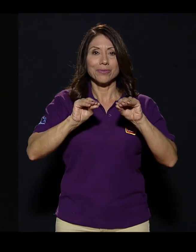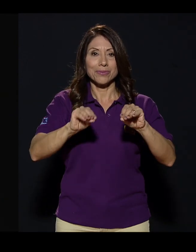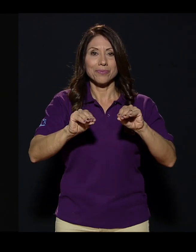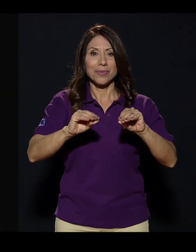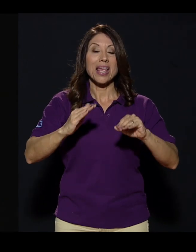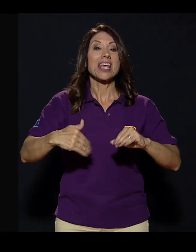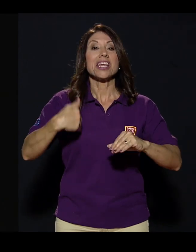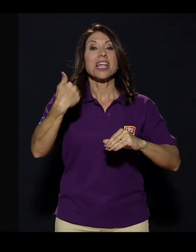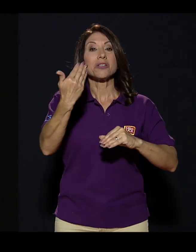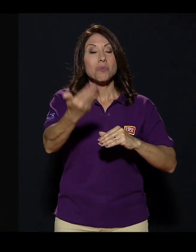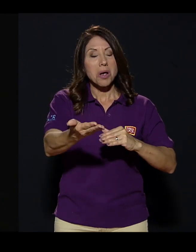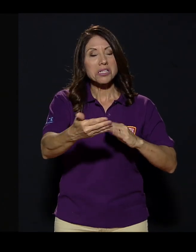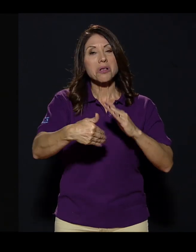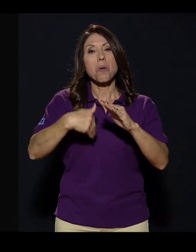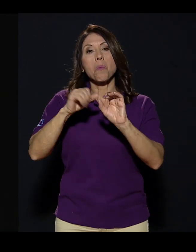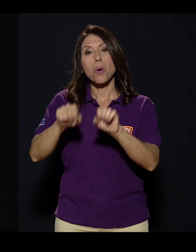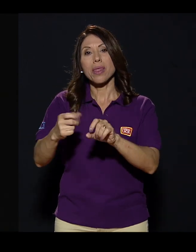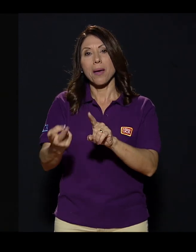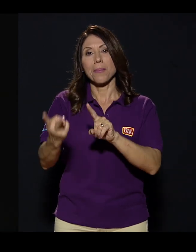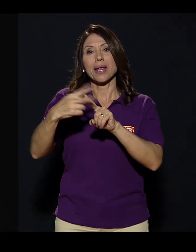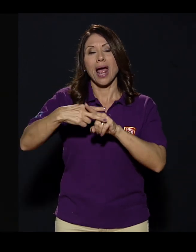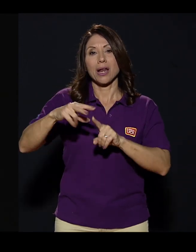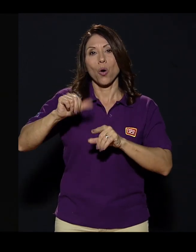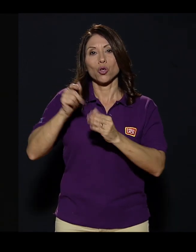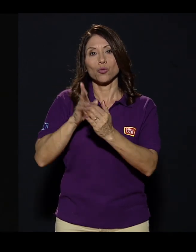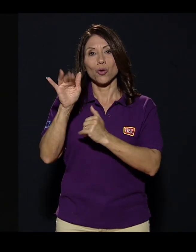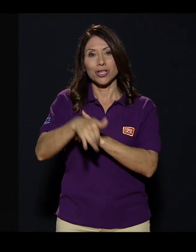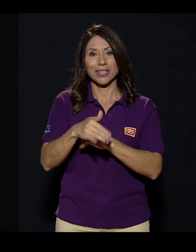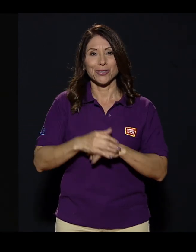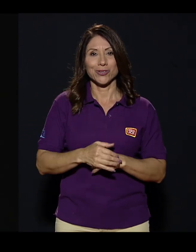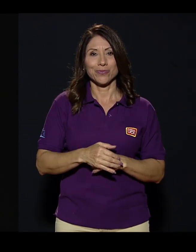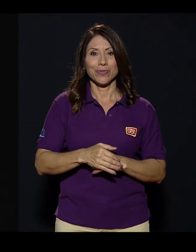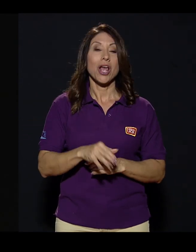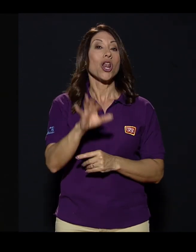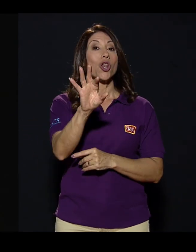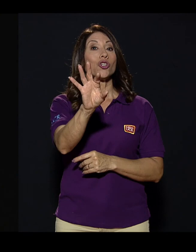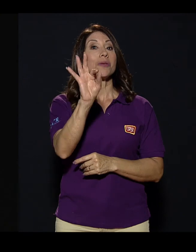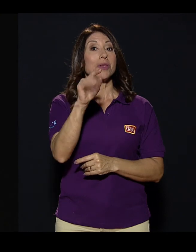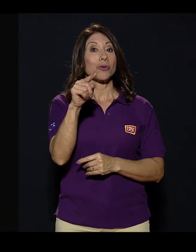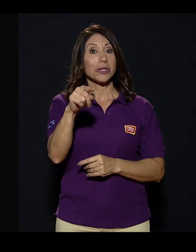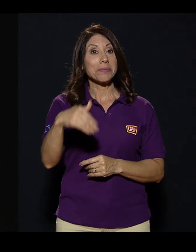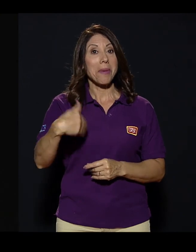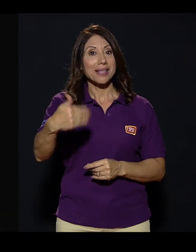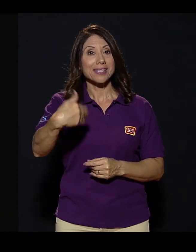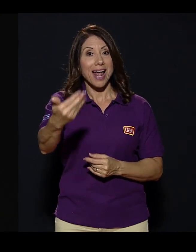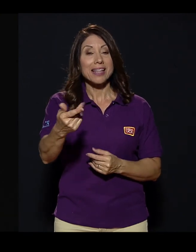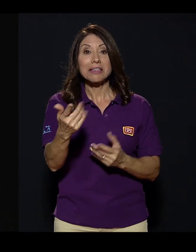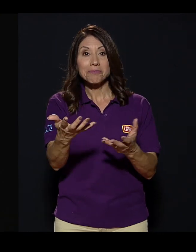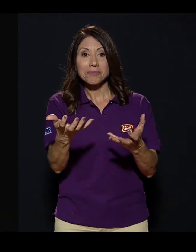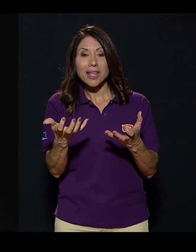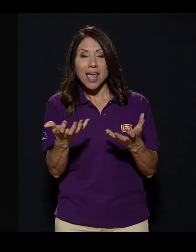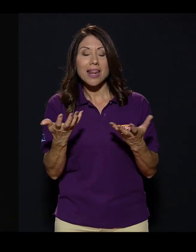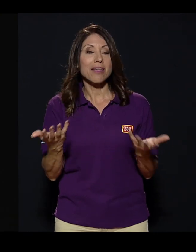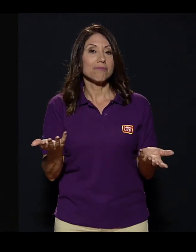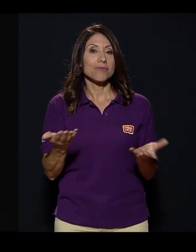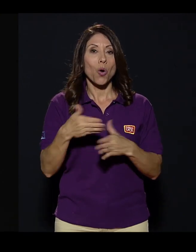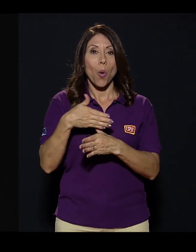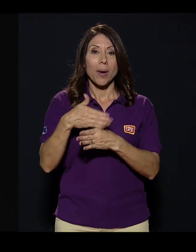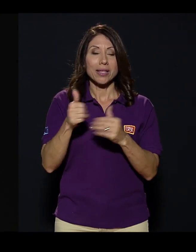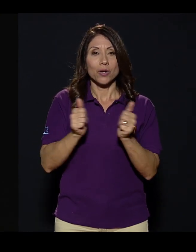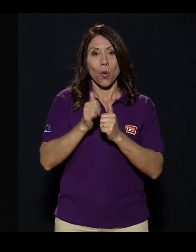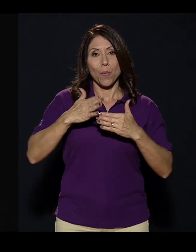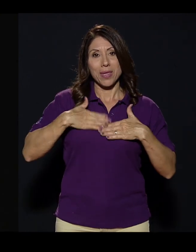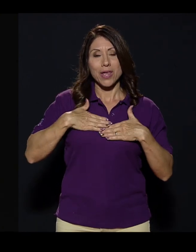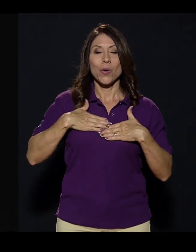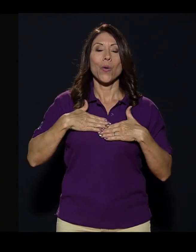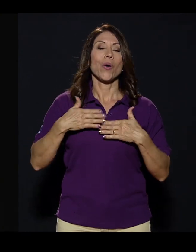quienes quieran compartir conmigo en la parte de la elaboración de un proyecto. Vamos a utilizar 2 herramientas muy bonitas